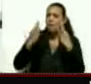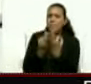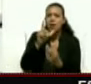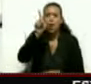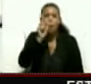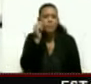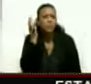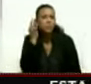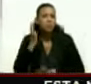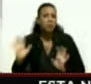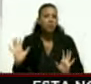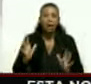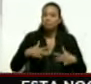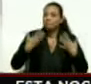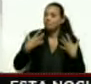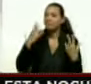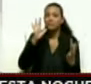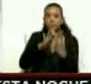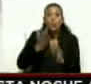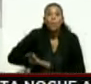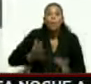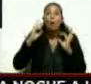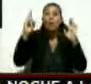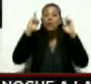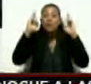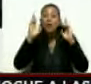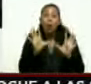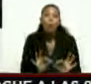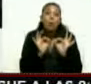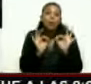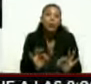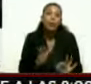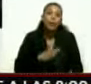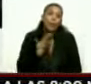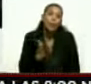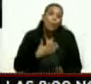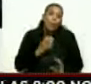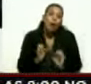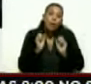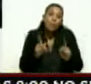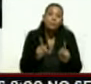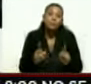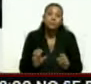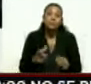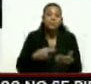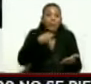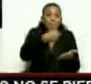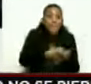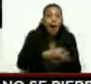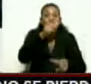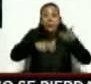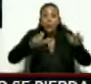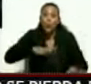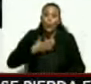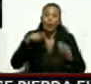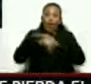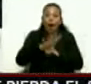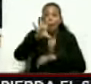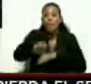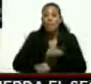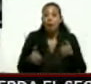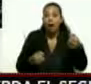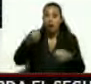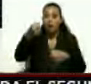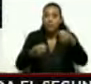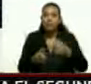hombres, mujeres, contentísimos de que por fin hay una opción de muy alta calidad y muy buen precio para todos los venezolanos. O sea, que ha servido